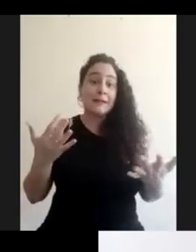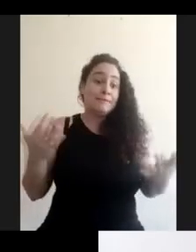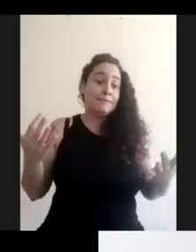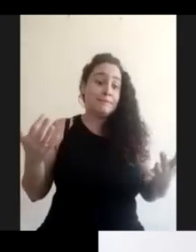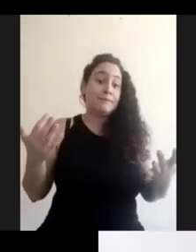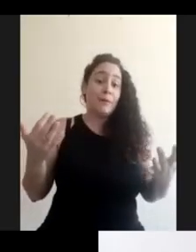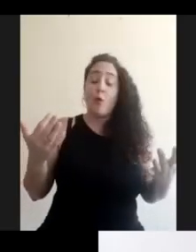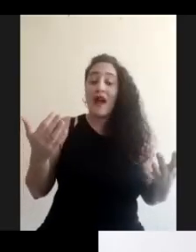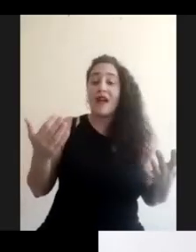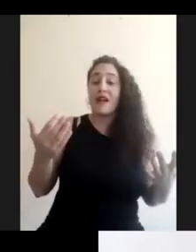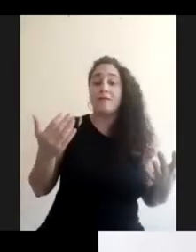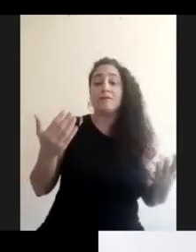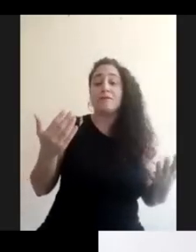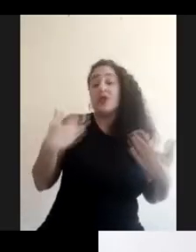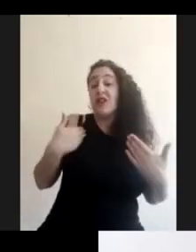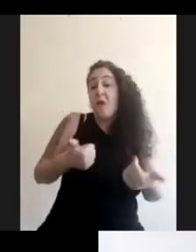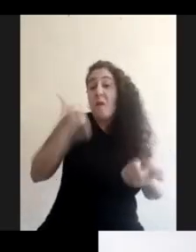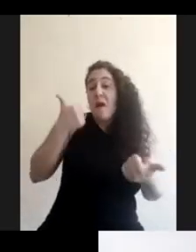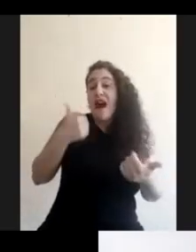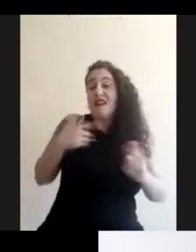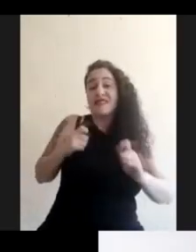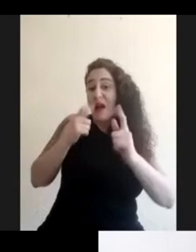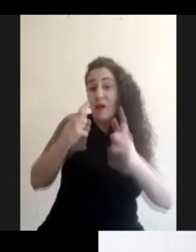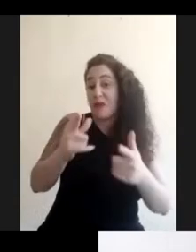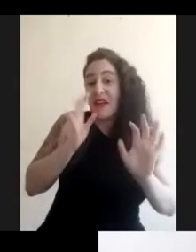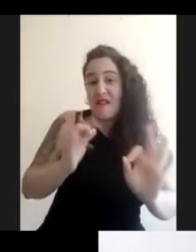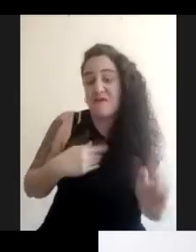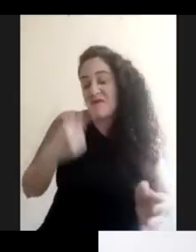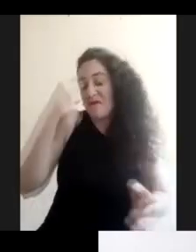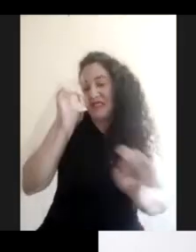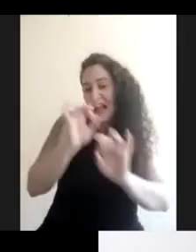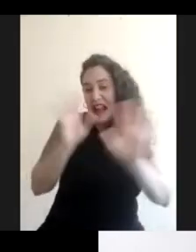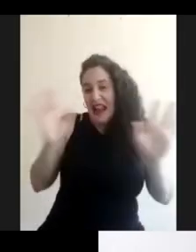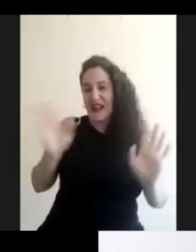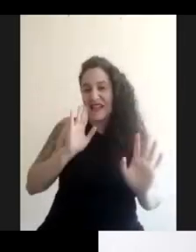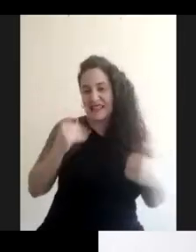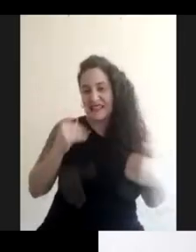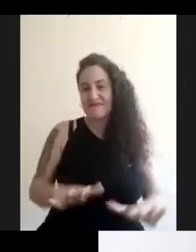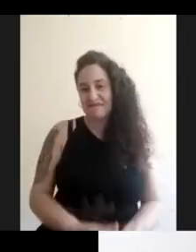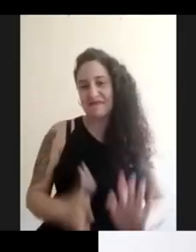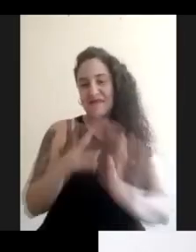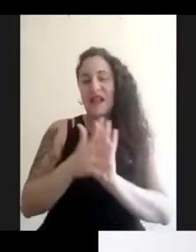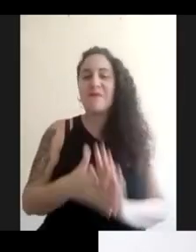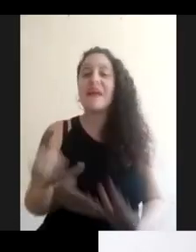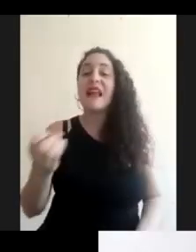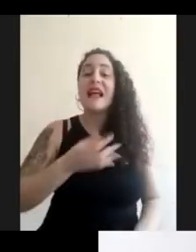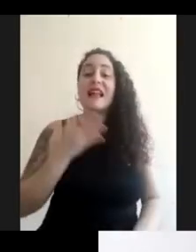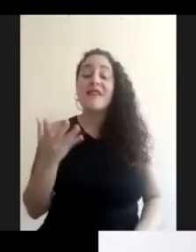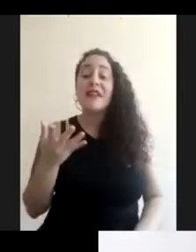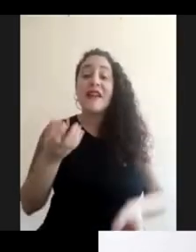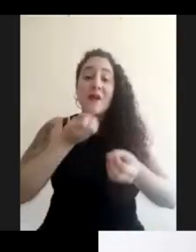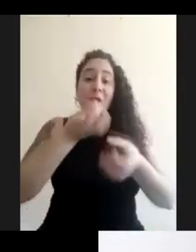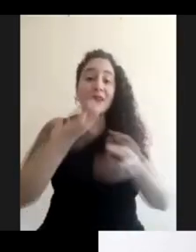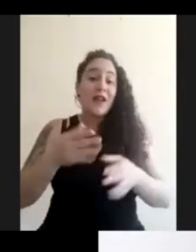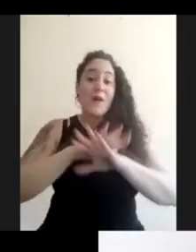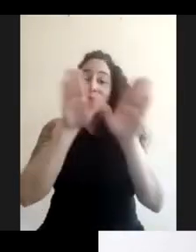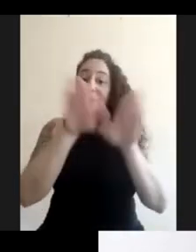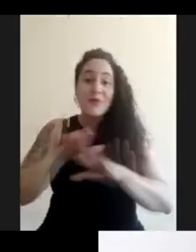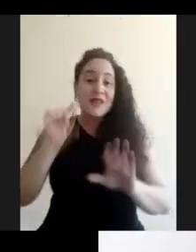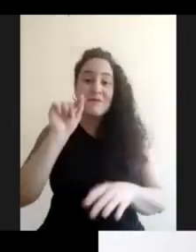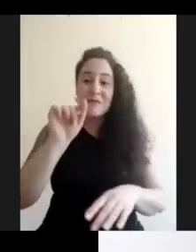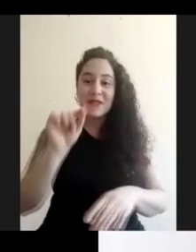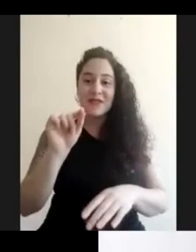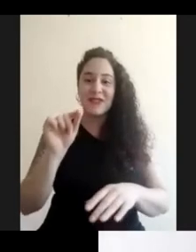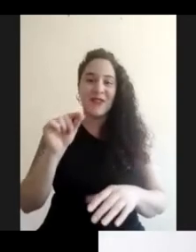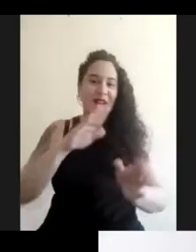no tengo así nada más que aportar ahora mismo. De acuerdo. Ana Belén, cuéntanos tu último minuto, lo último